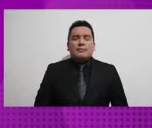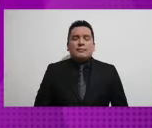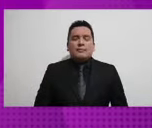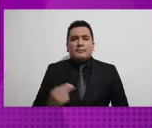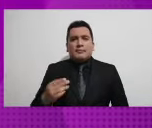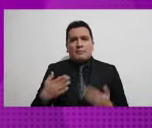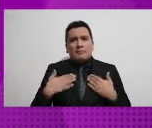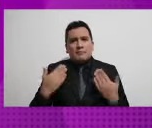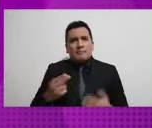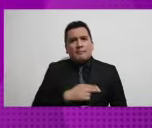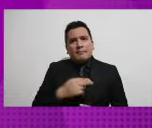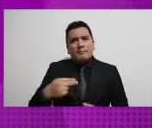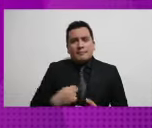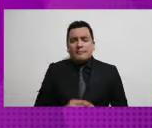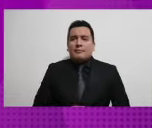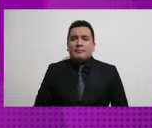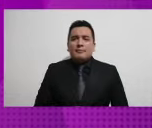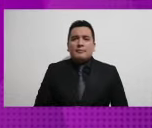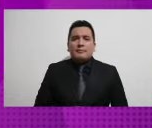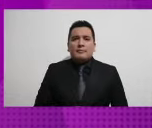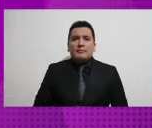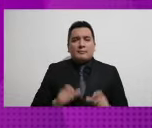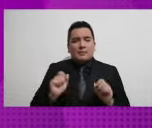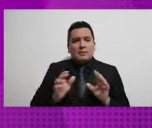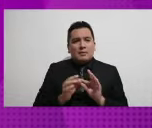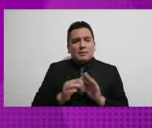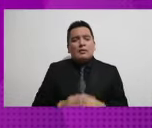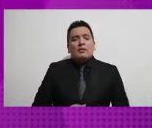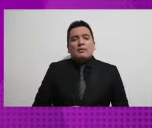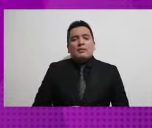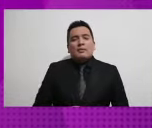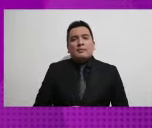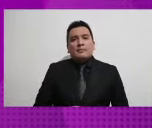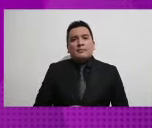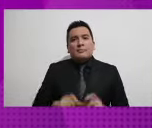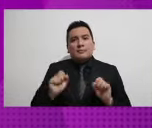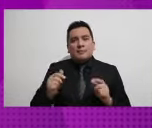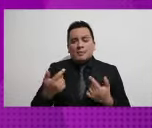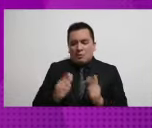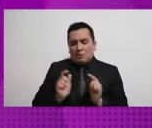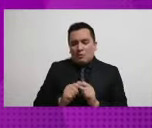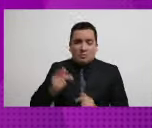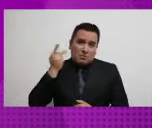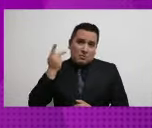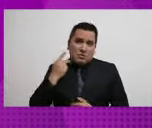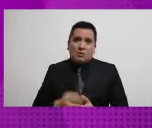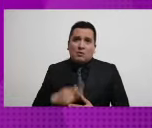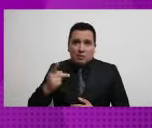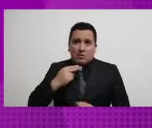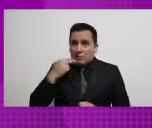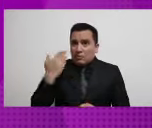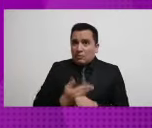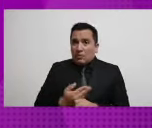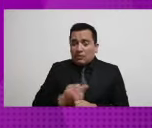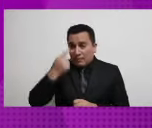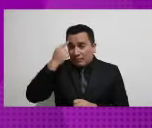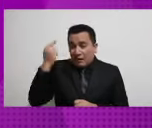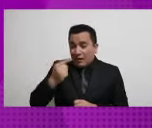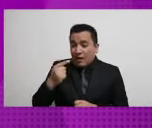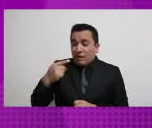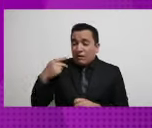confíe en nosotros, y agregaríamos ahí que también a los partidos políticos les corresponde dar